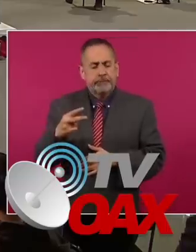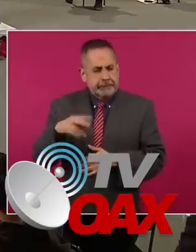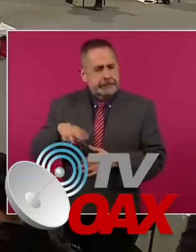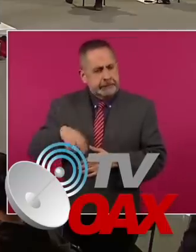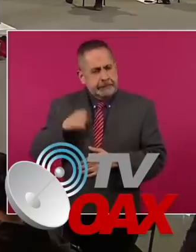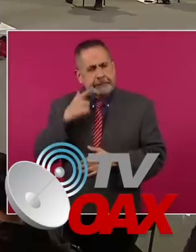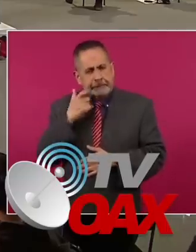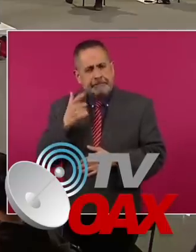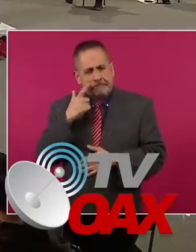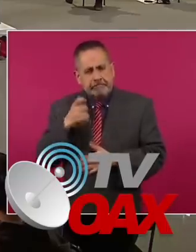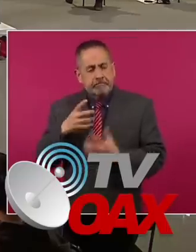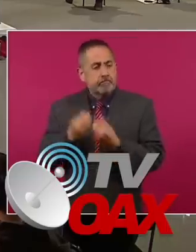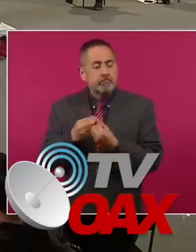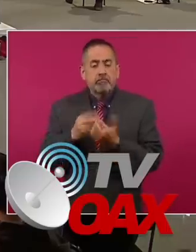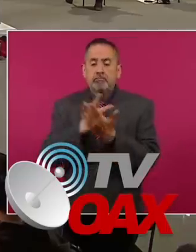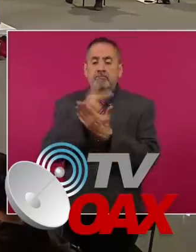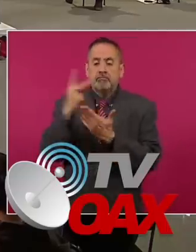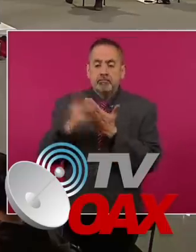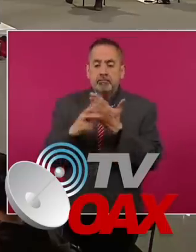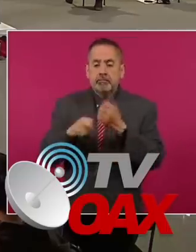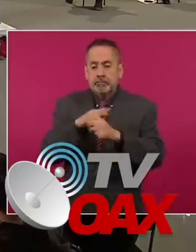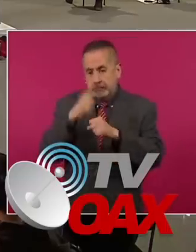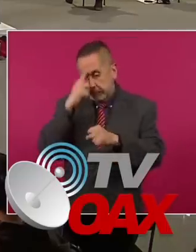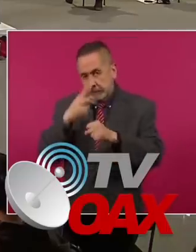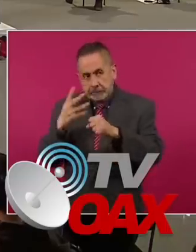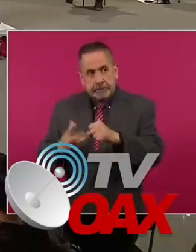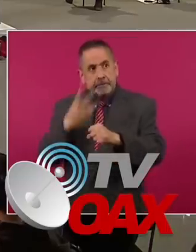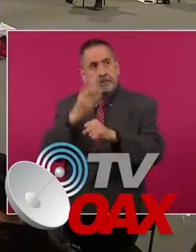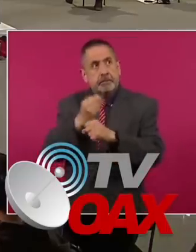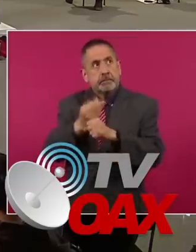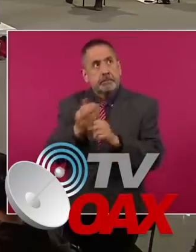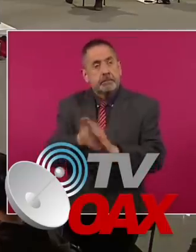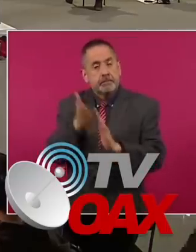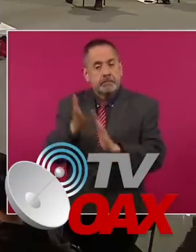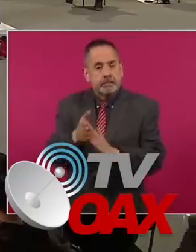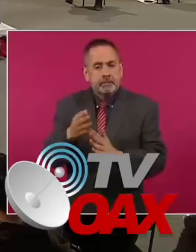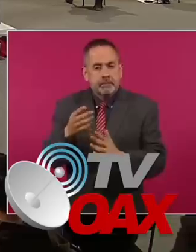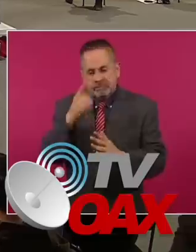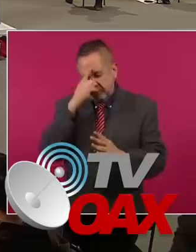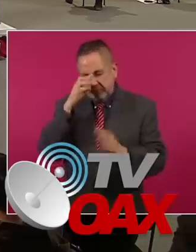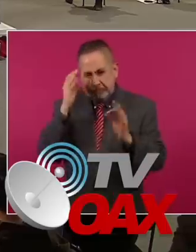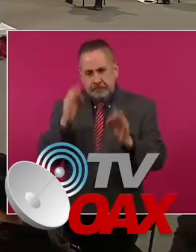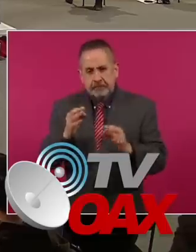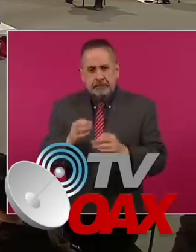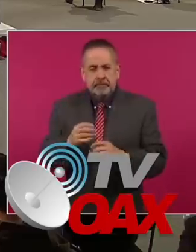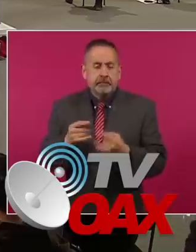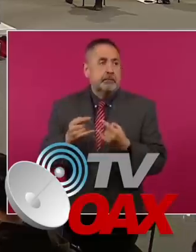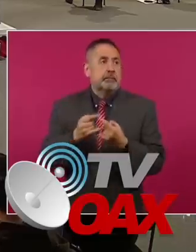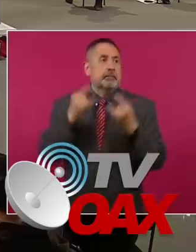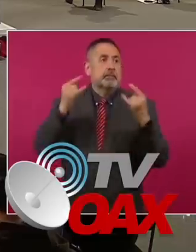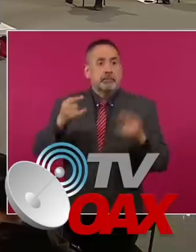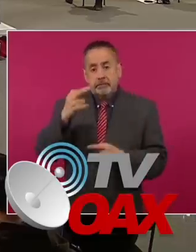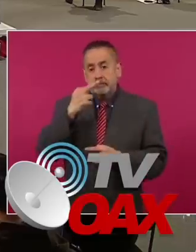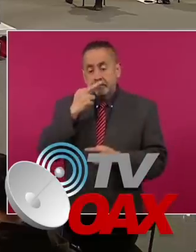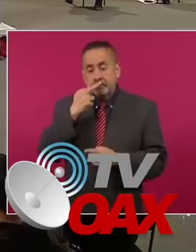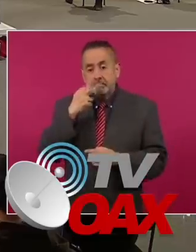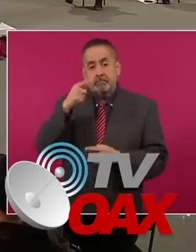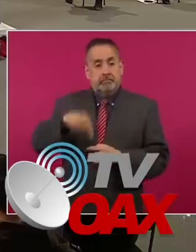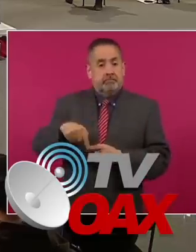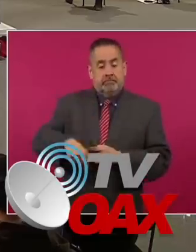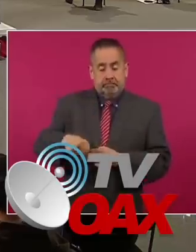Programa Nacional de Reconstrucción para atender el mayor reto que ha tenido en la historia de nuestro país,